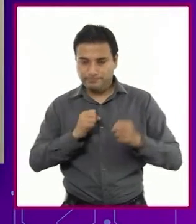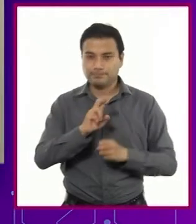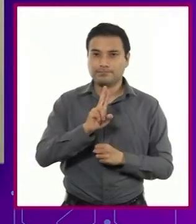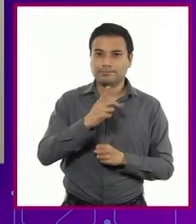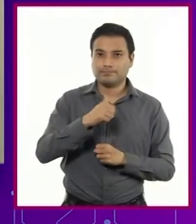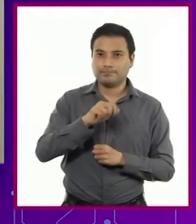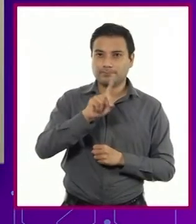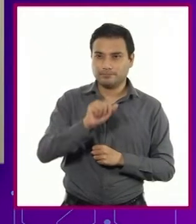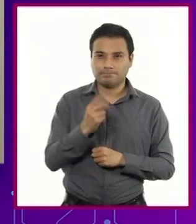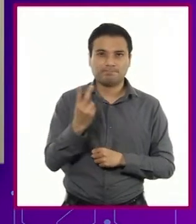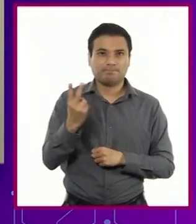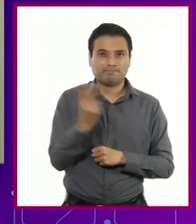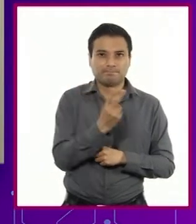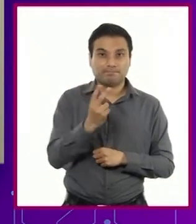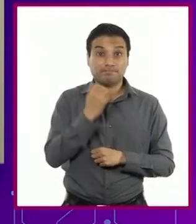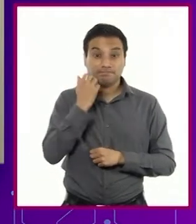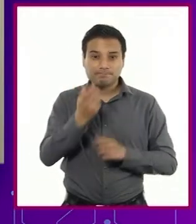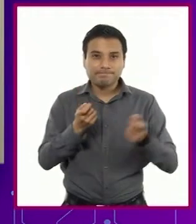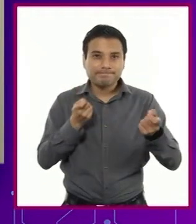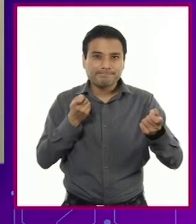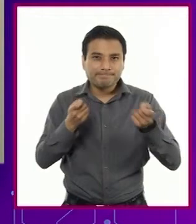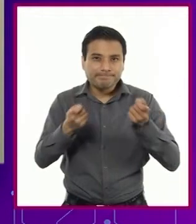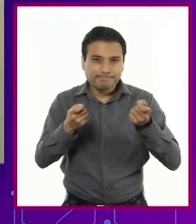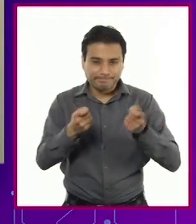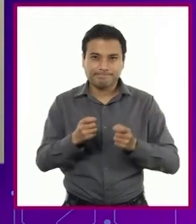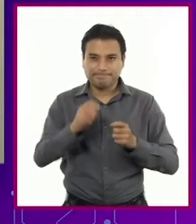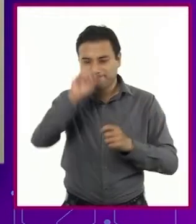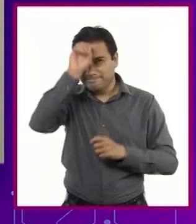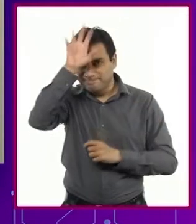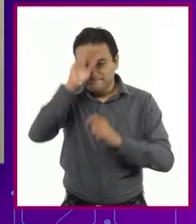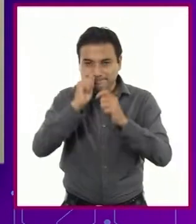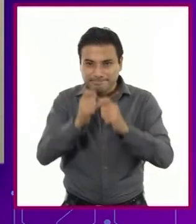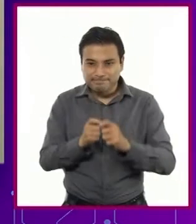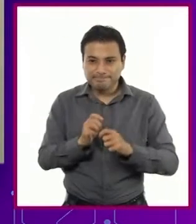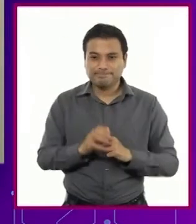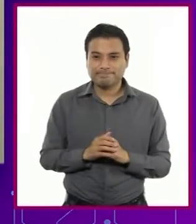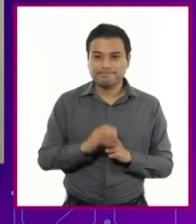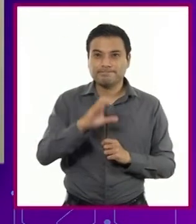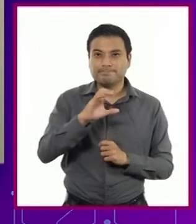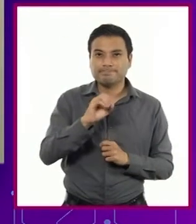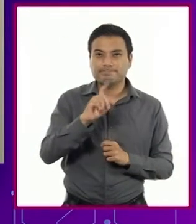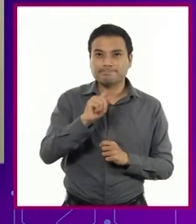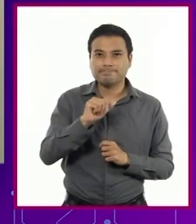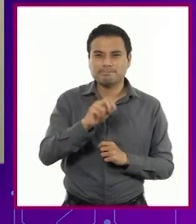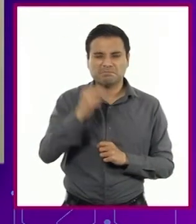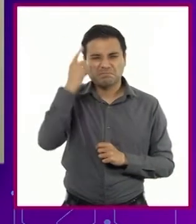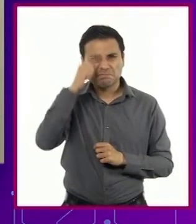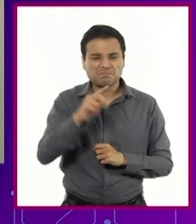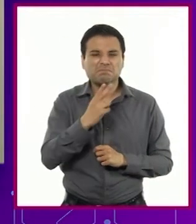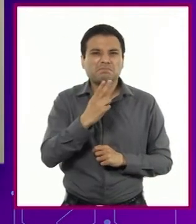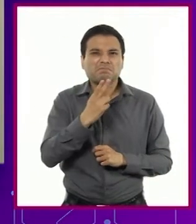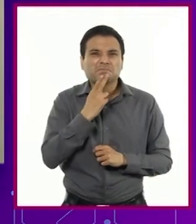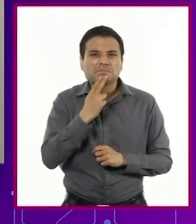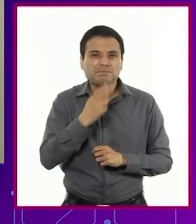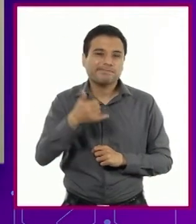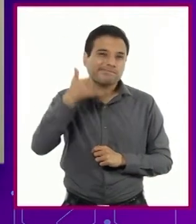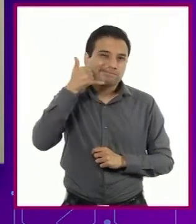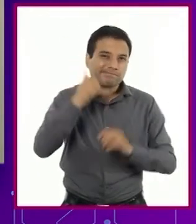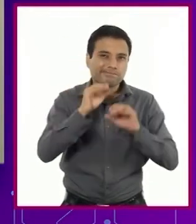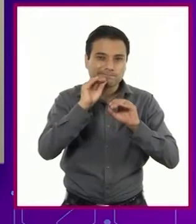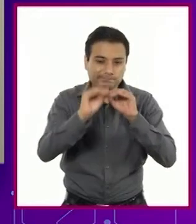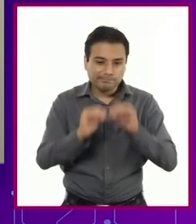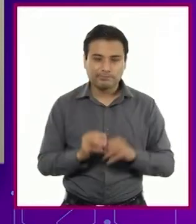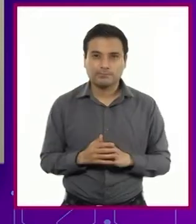que pretenden controlar las minas de coltán, un mineral codiciado que se utiliza en la fabricación de teléfonos